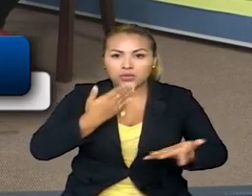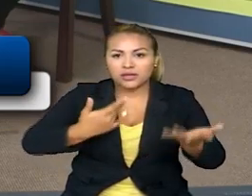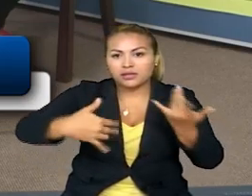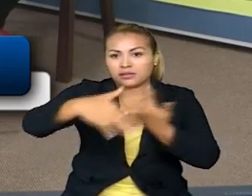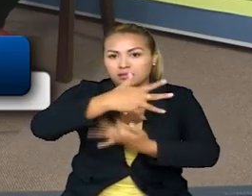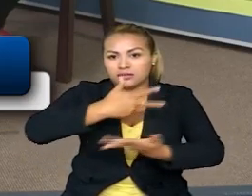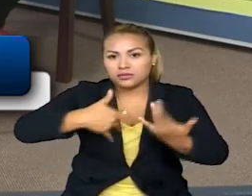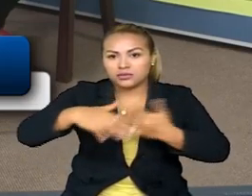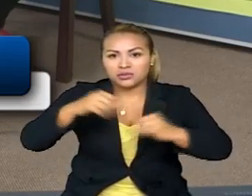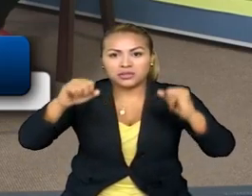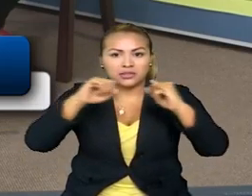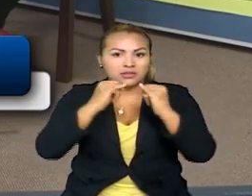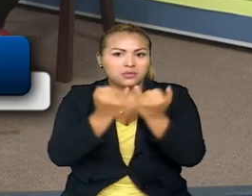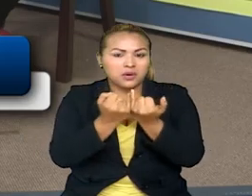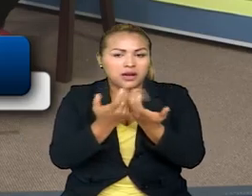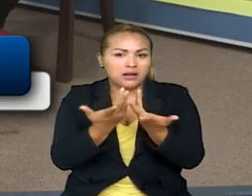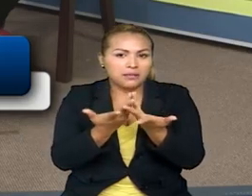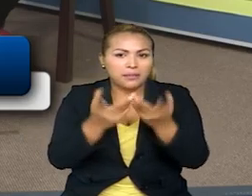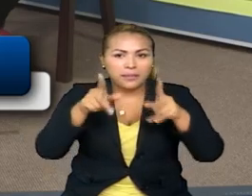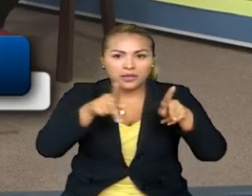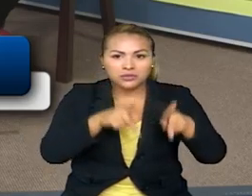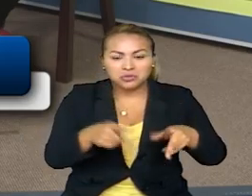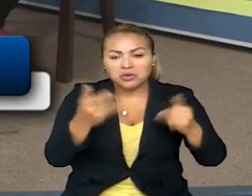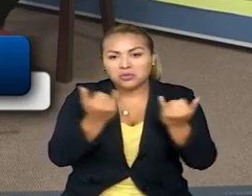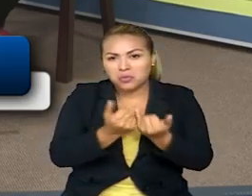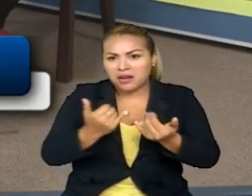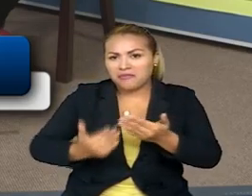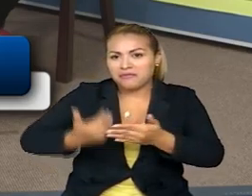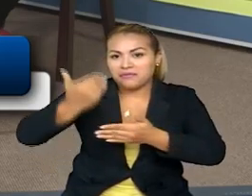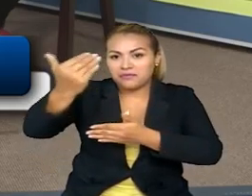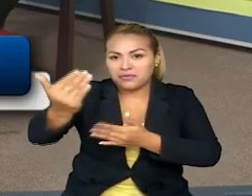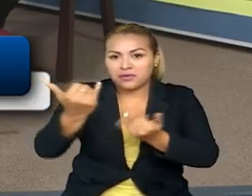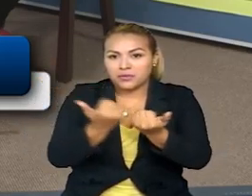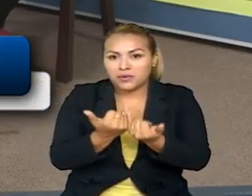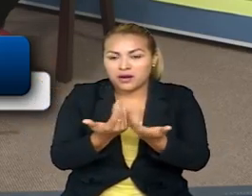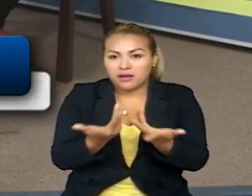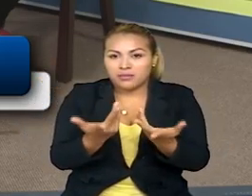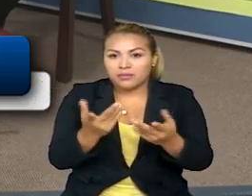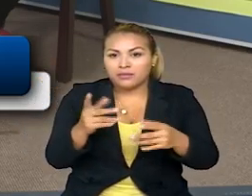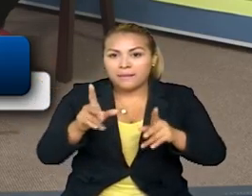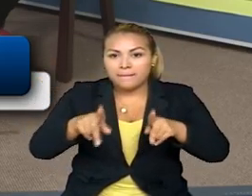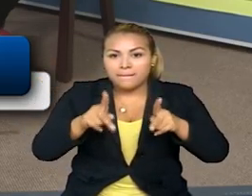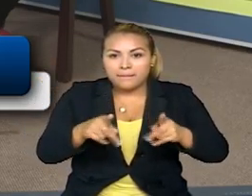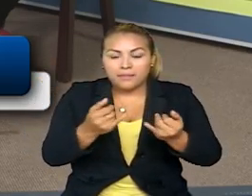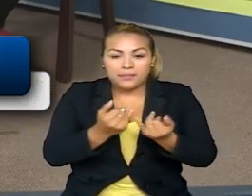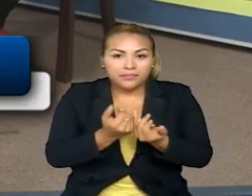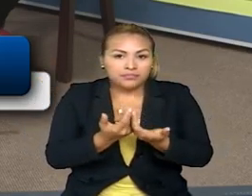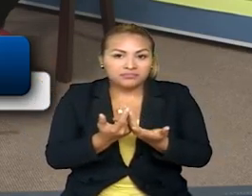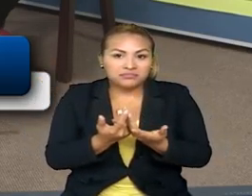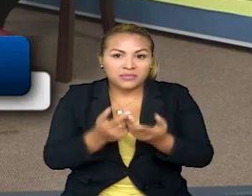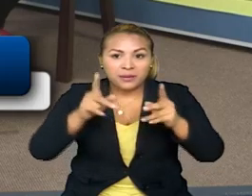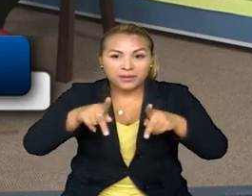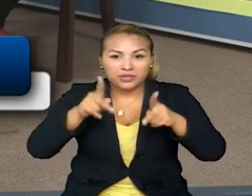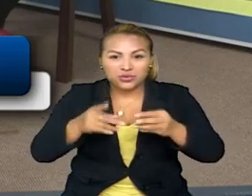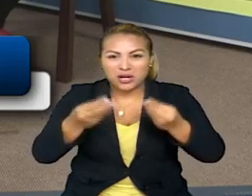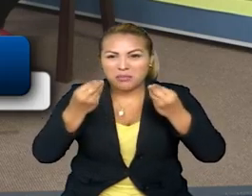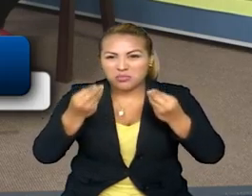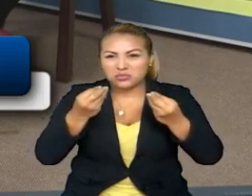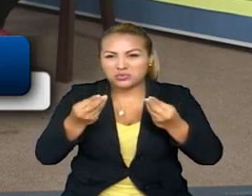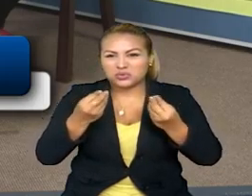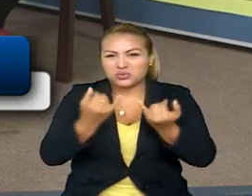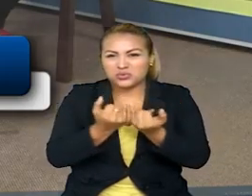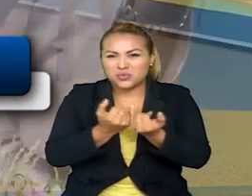no tener hicistes un comentario afuera de cámara las relaciones tóxicas las relaciones tóxicas no solamente podemos tomarlas como